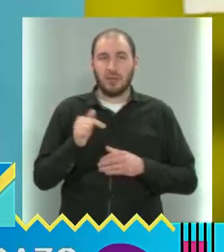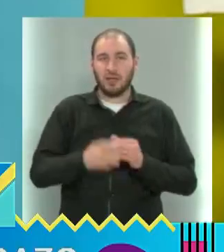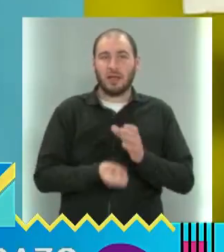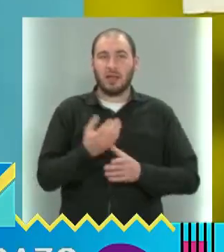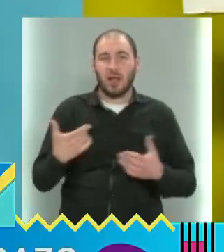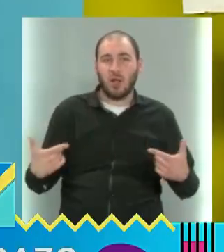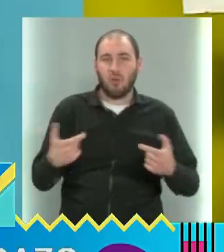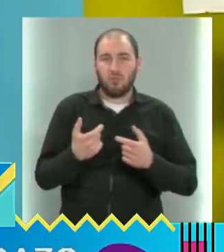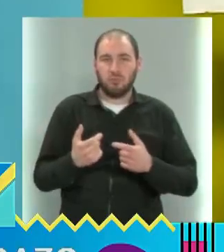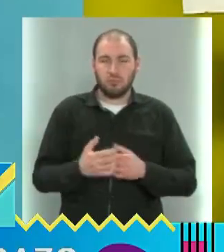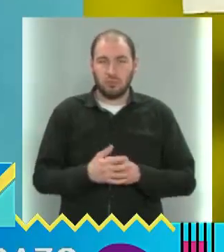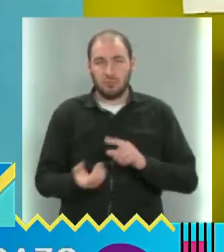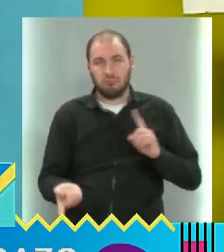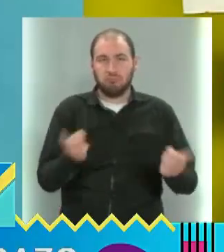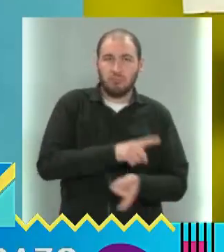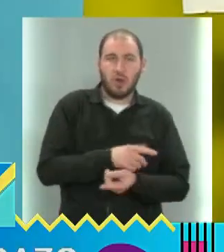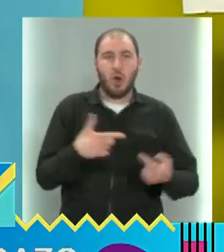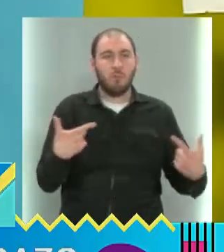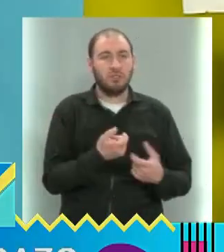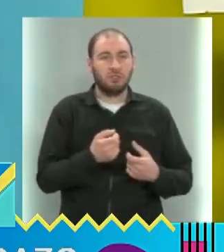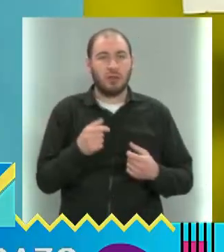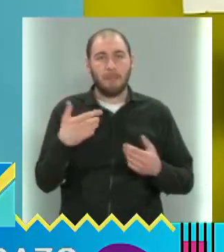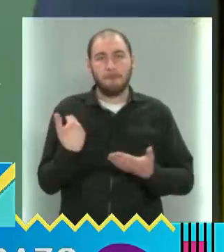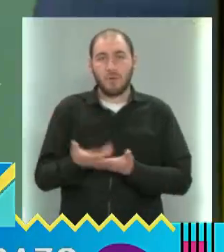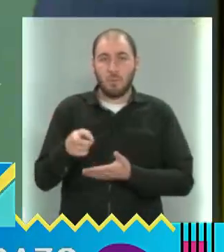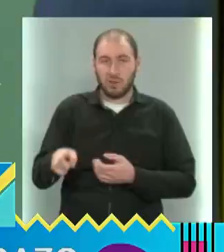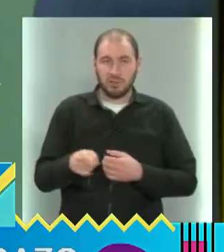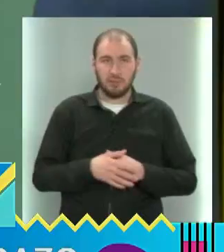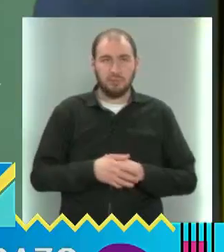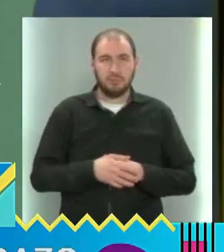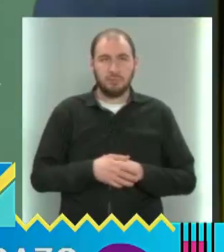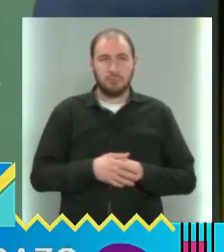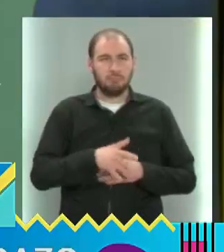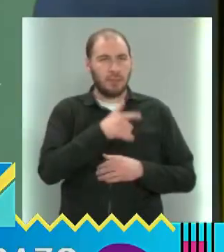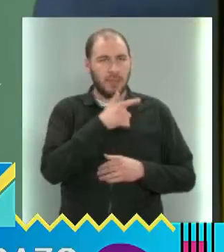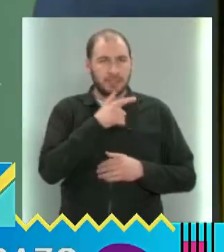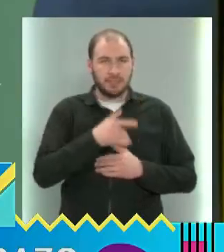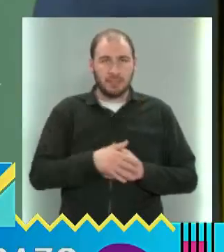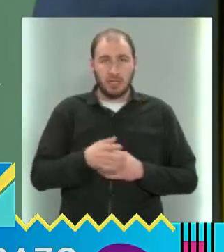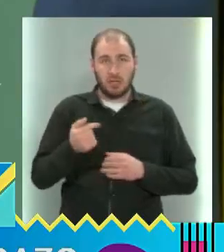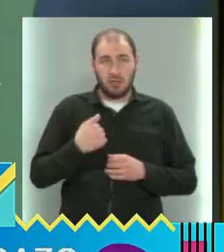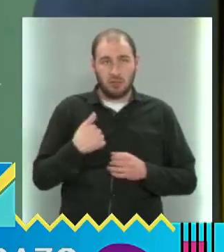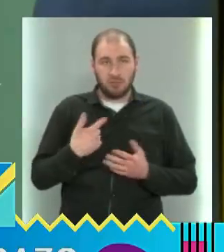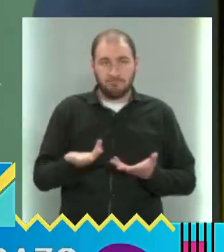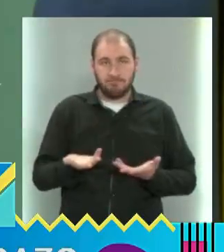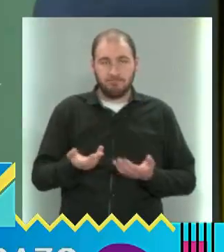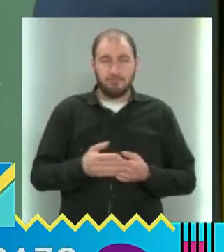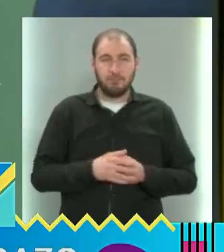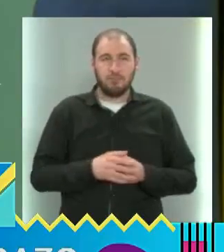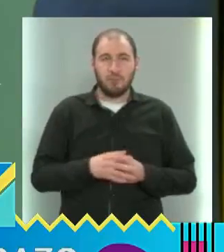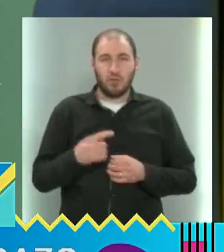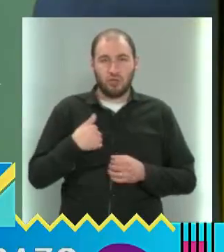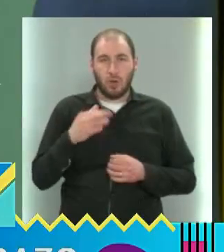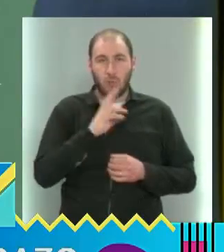la contrapartida, digamos, o la oposición a partir de esa propuesta. Me parece, yo, digamos, o sea,